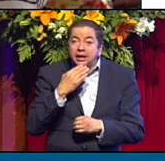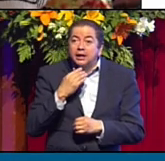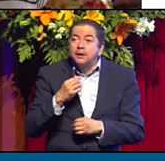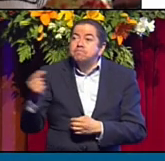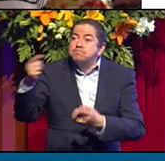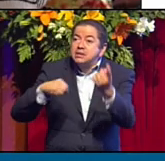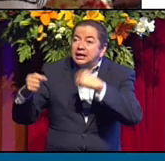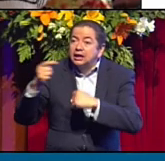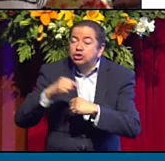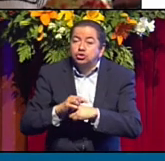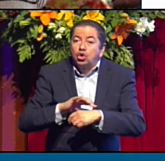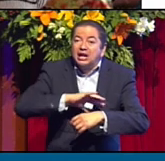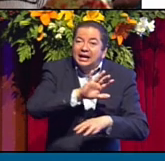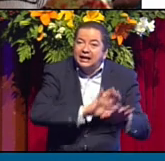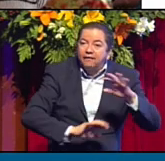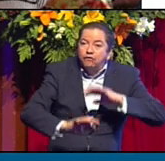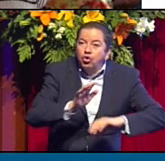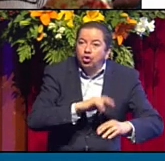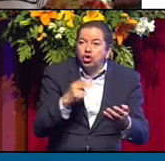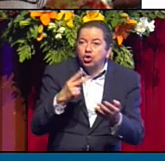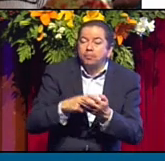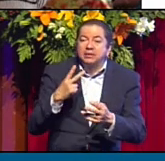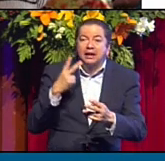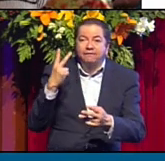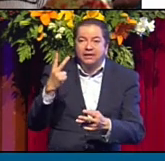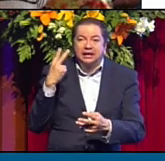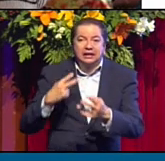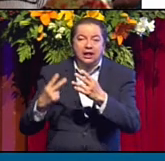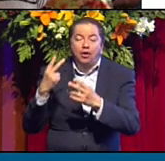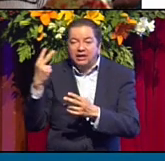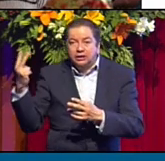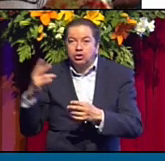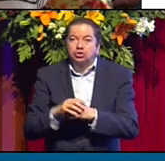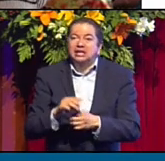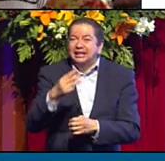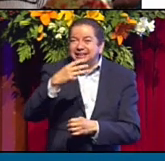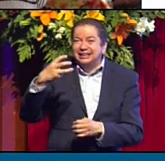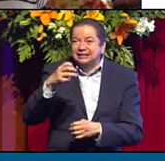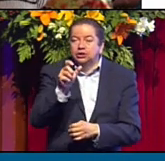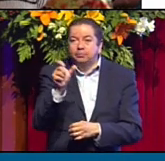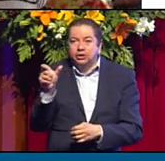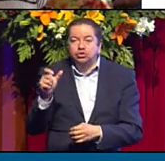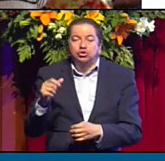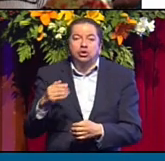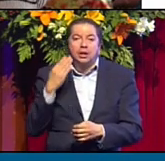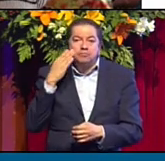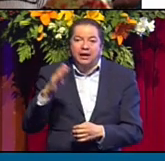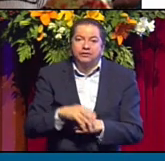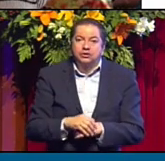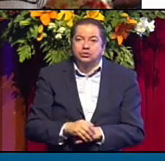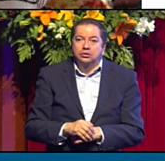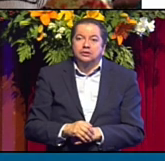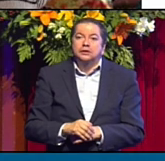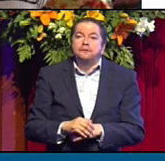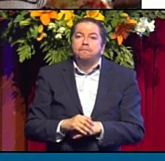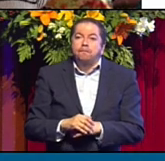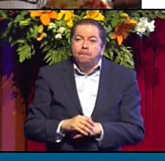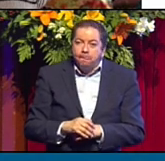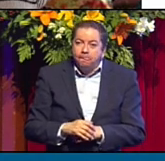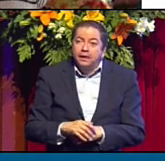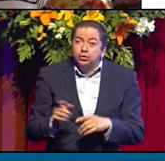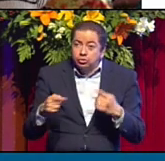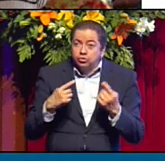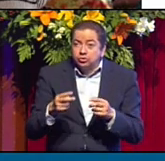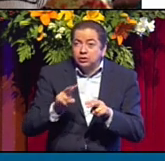y refugio de Incami 2022. 300 beneficiadas. Estuvimos, ahí no estuve, no alcancé a llegar, pero se hizo, que fue